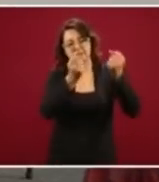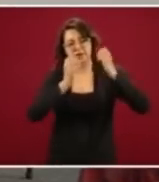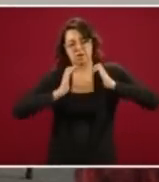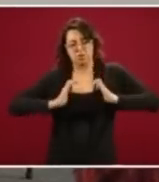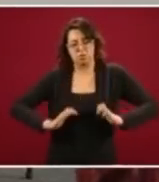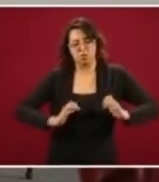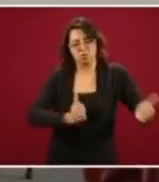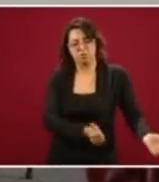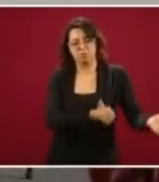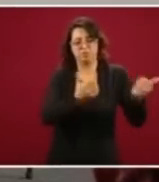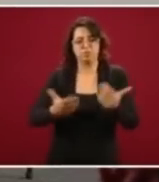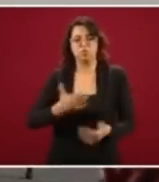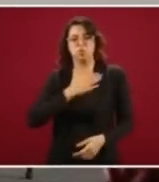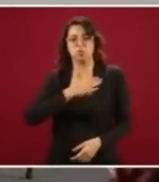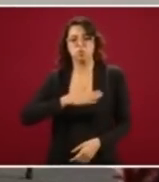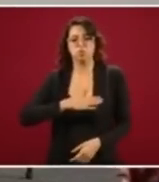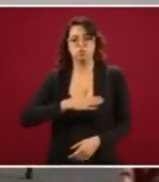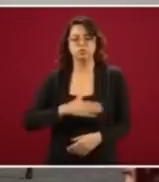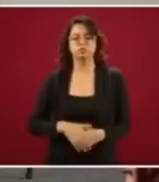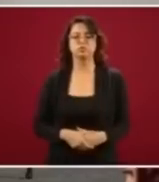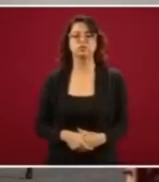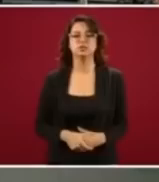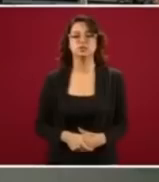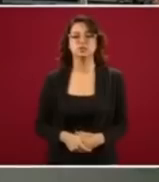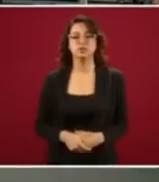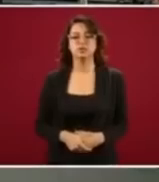tener este acto de justicia.